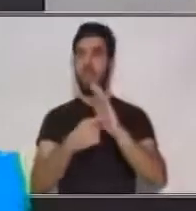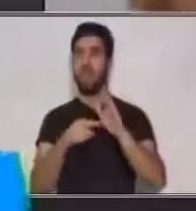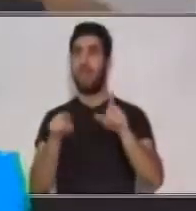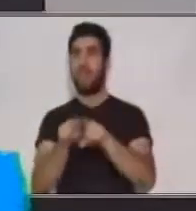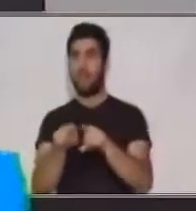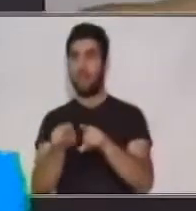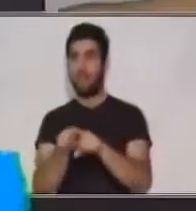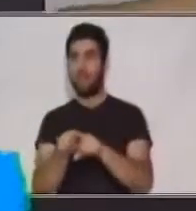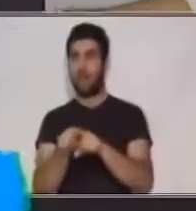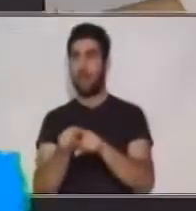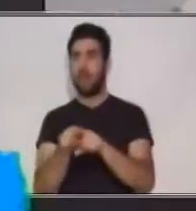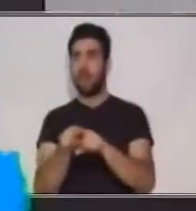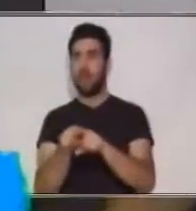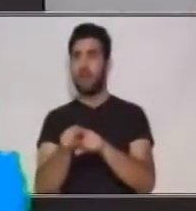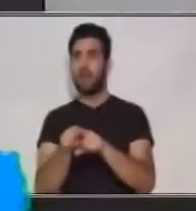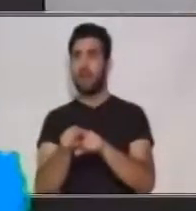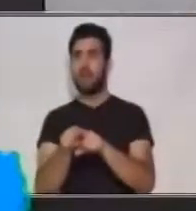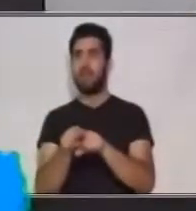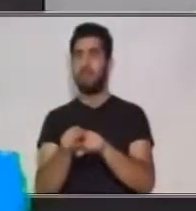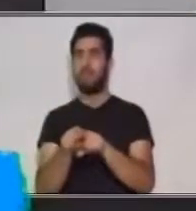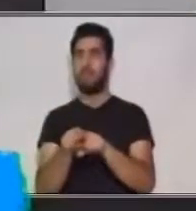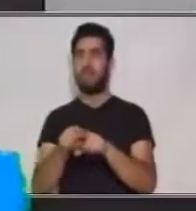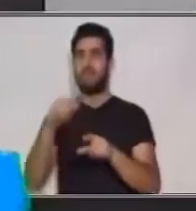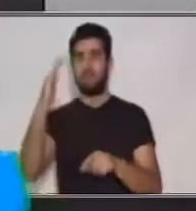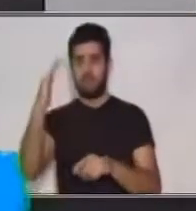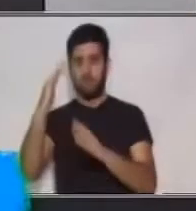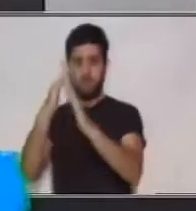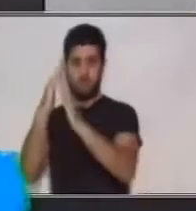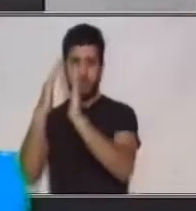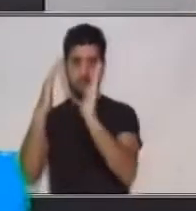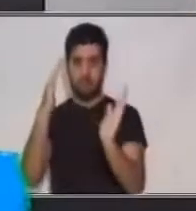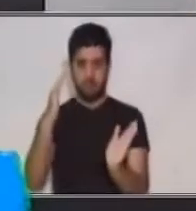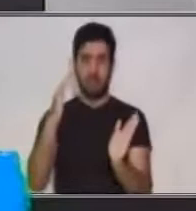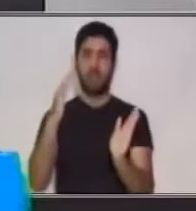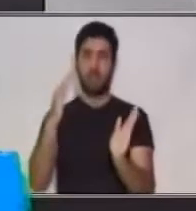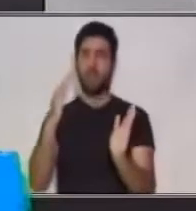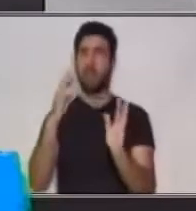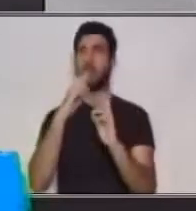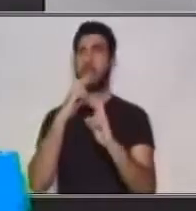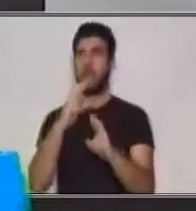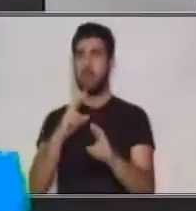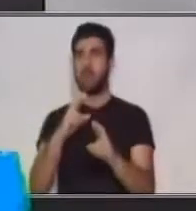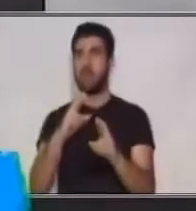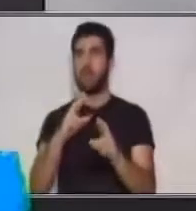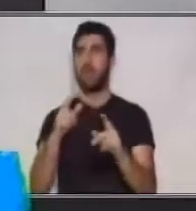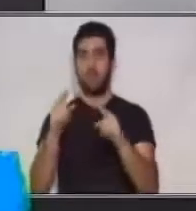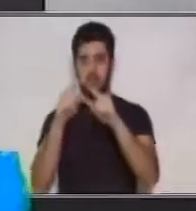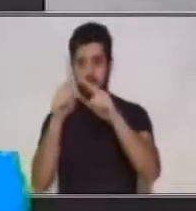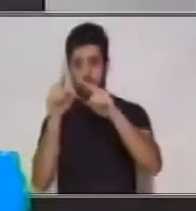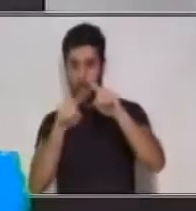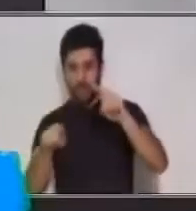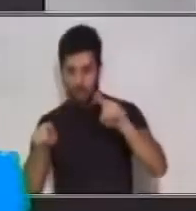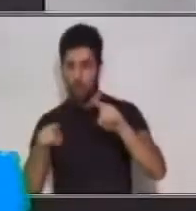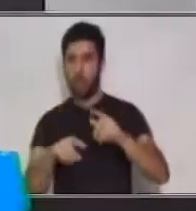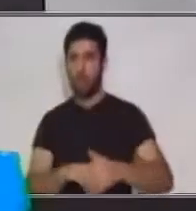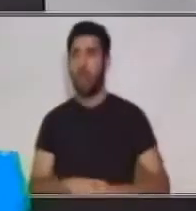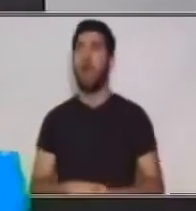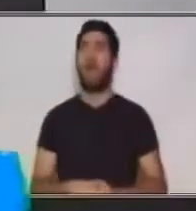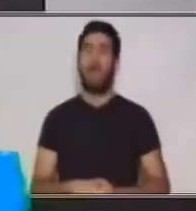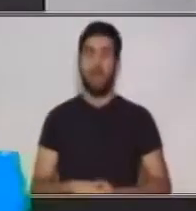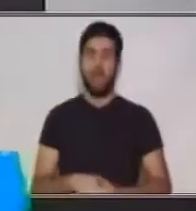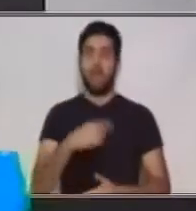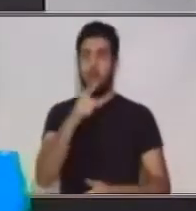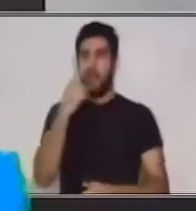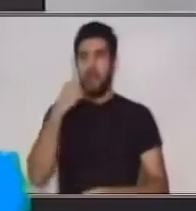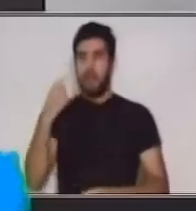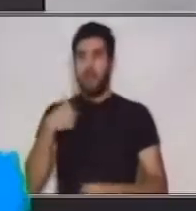de cualquier lado congruente va a ser igual en ángulo. Así es. Y aquí yo